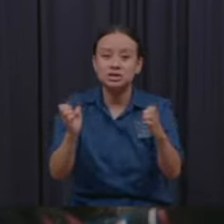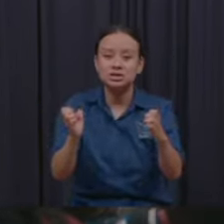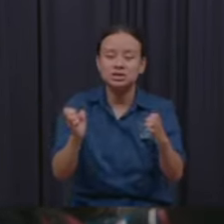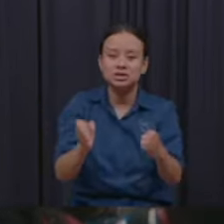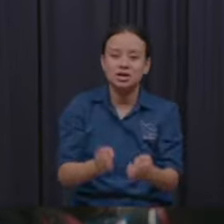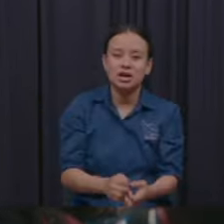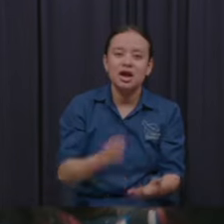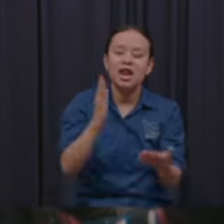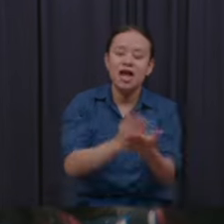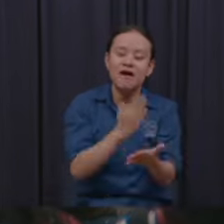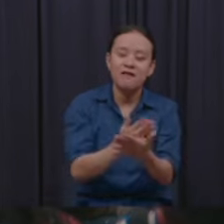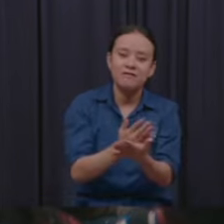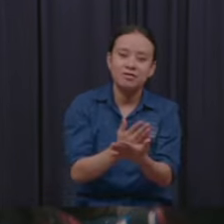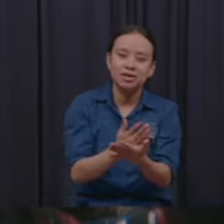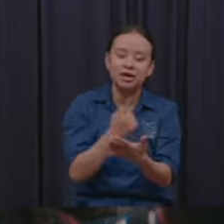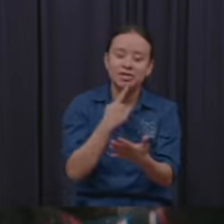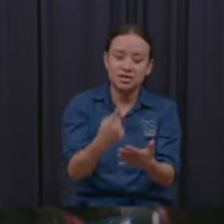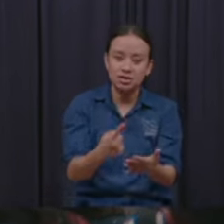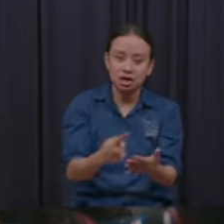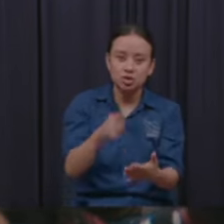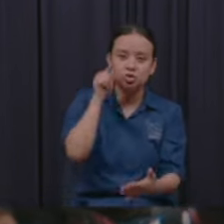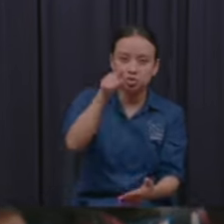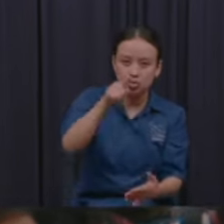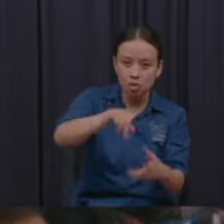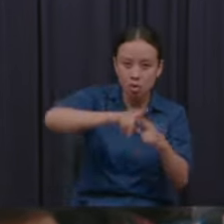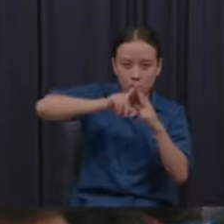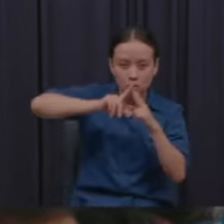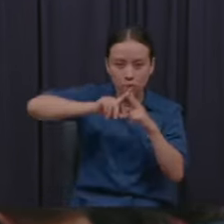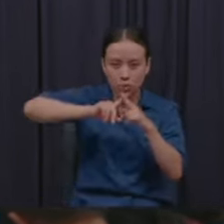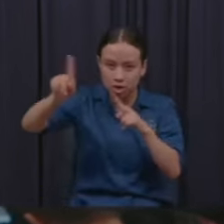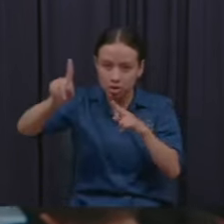uno, escapa por tu vida.